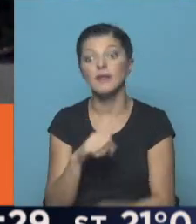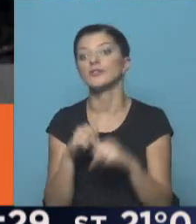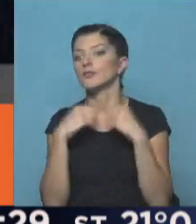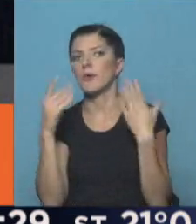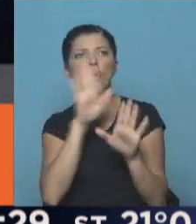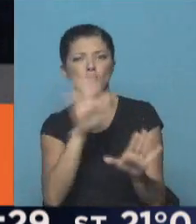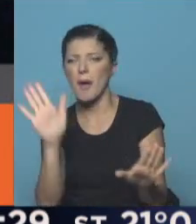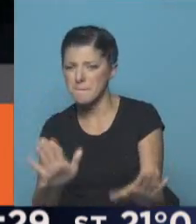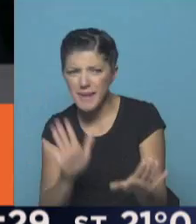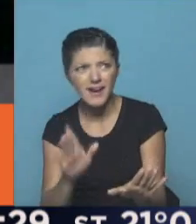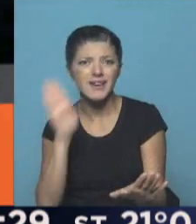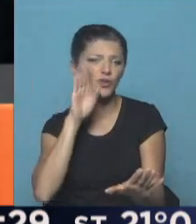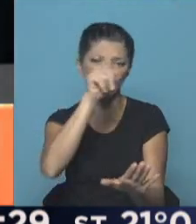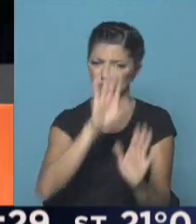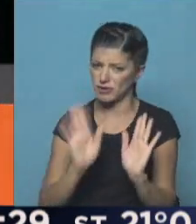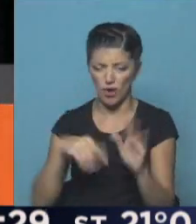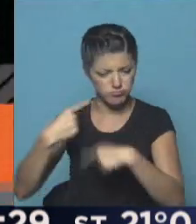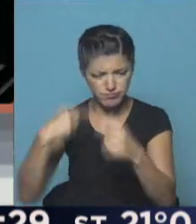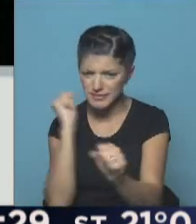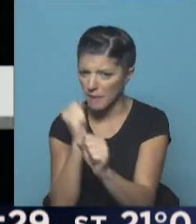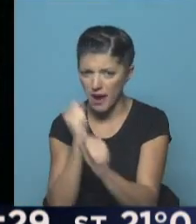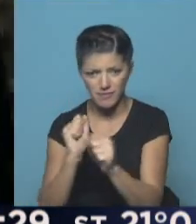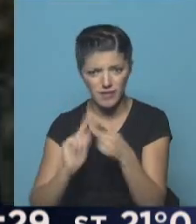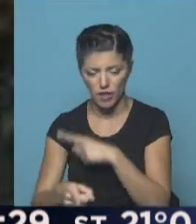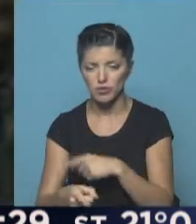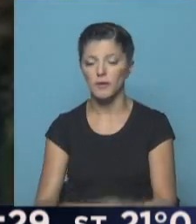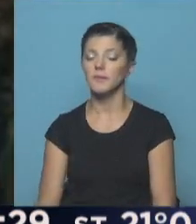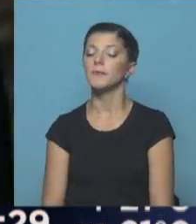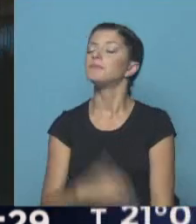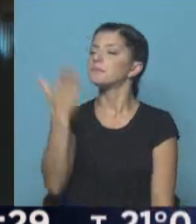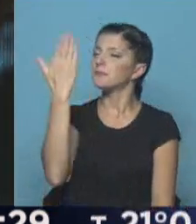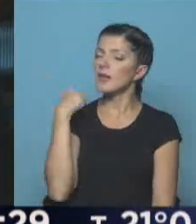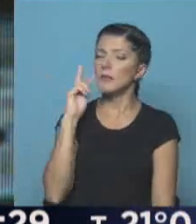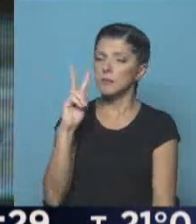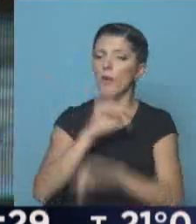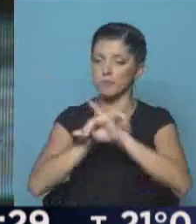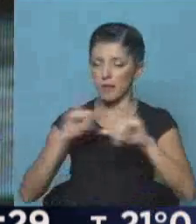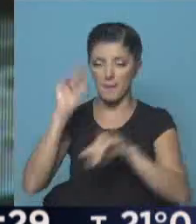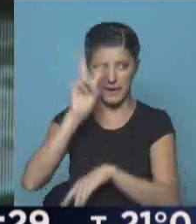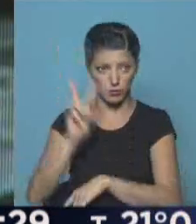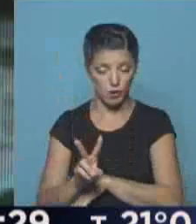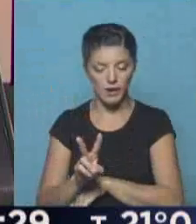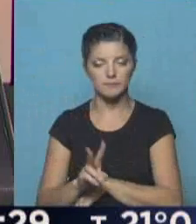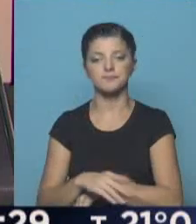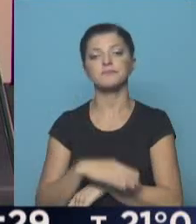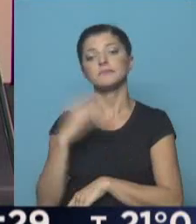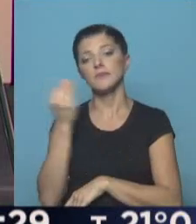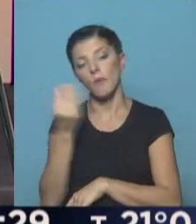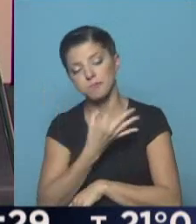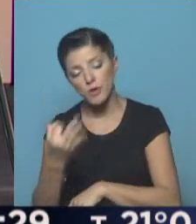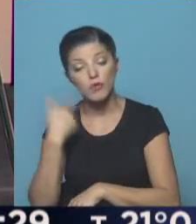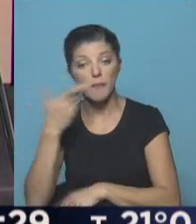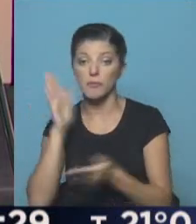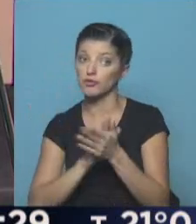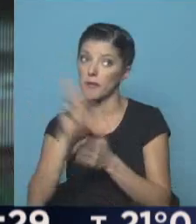no esperar a Estados Unidos. Y cuando, por ejemplo, vimos un informe al comienzo del programa sobre Venezuela, prácticamente todos los sábados nos tenemos que ocupar del